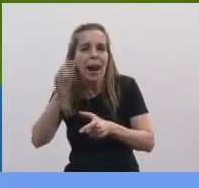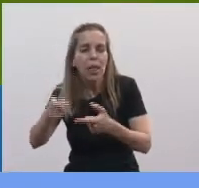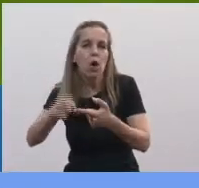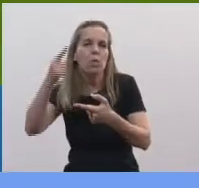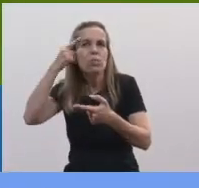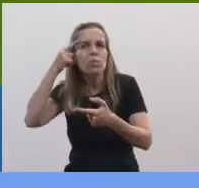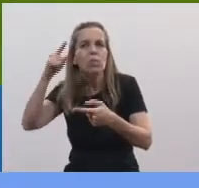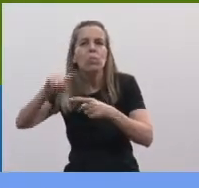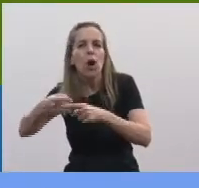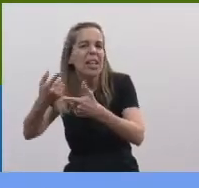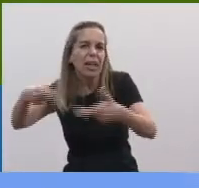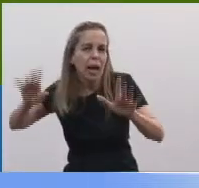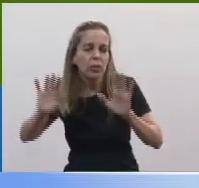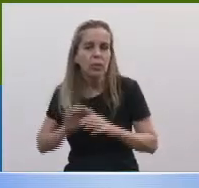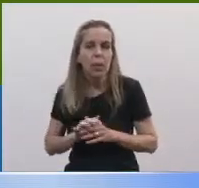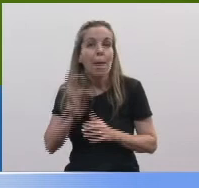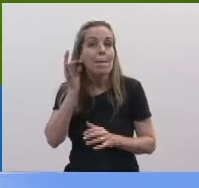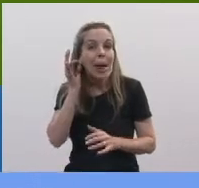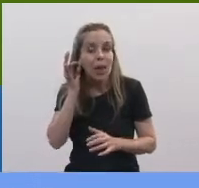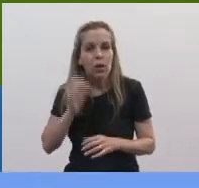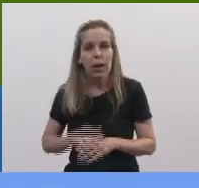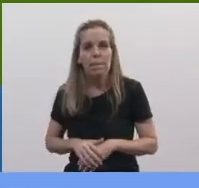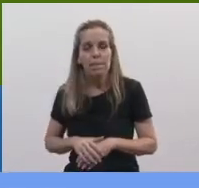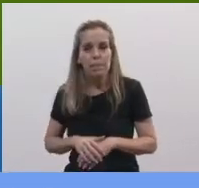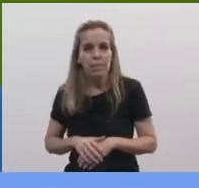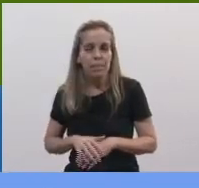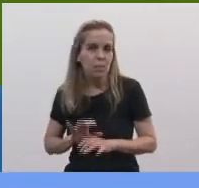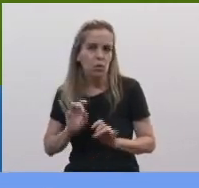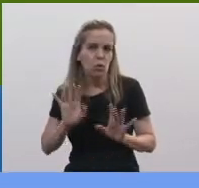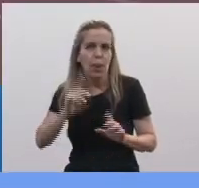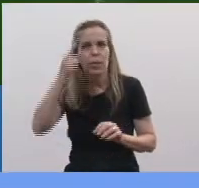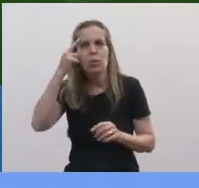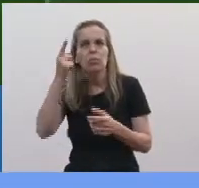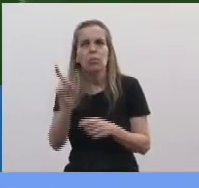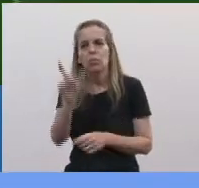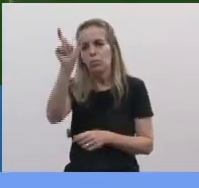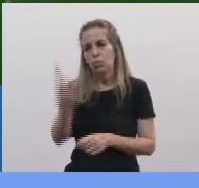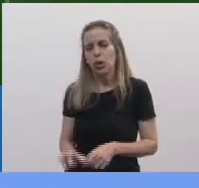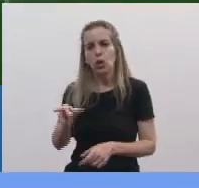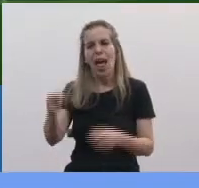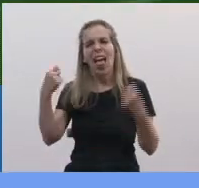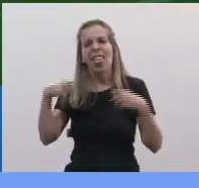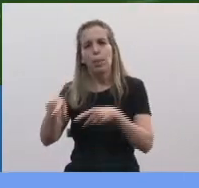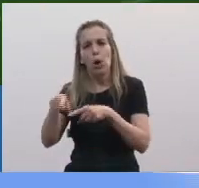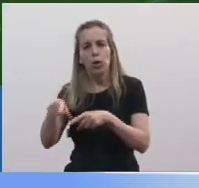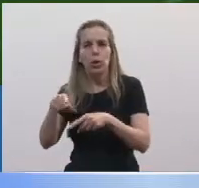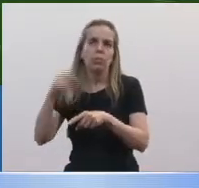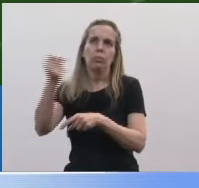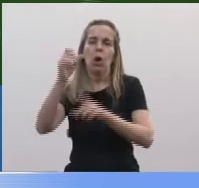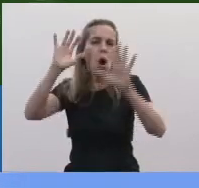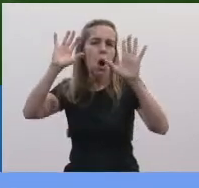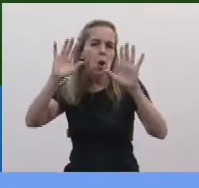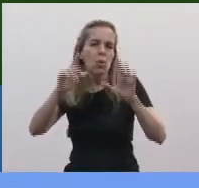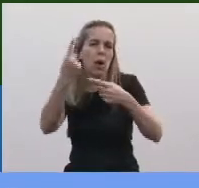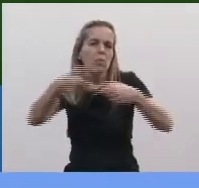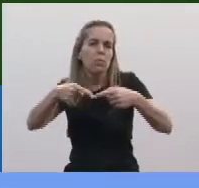políticas. Maradona es mucho más que un ícono deportivo de la Argentina o del mundo. Se transformó en un ícono